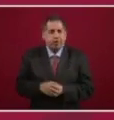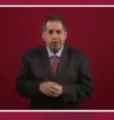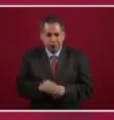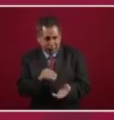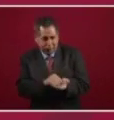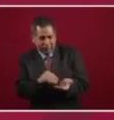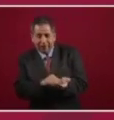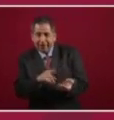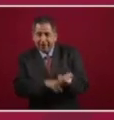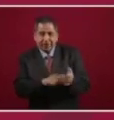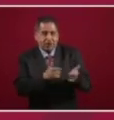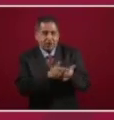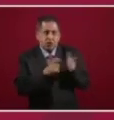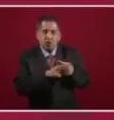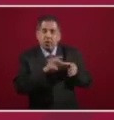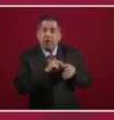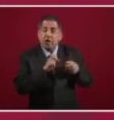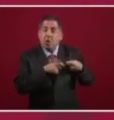no,